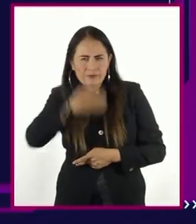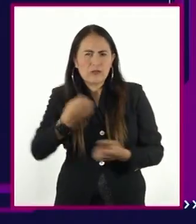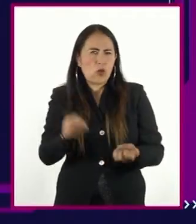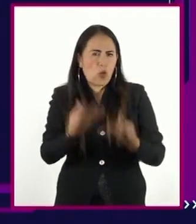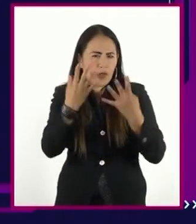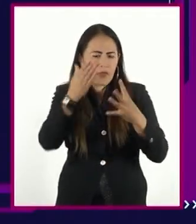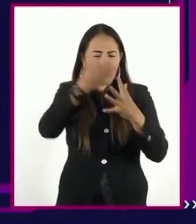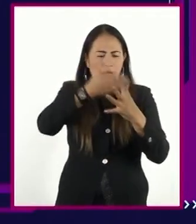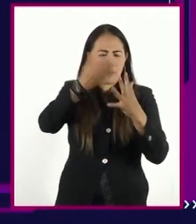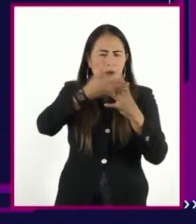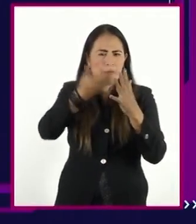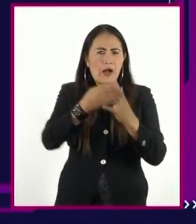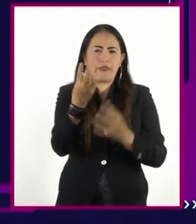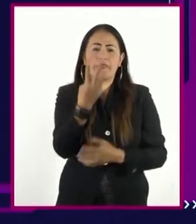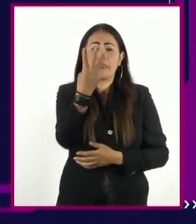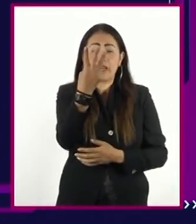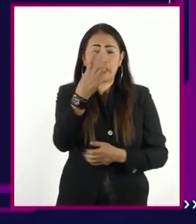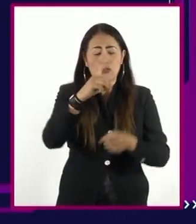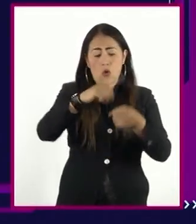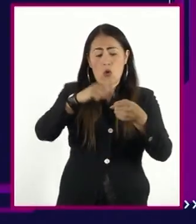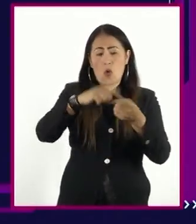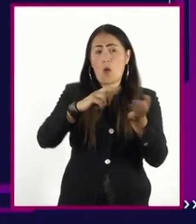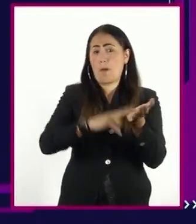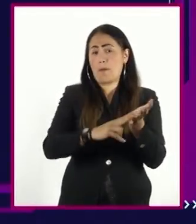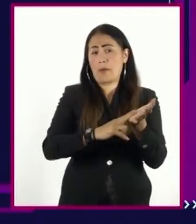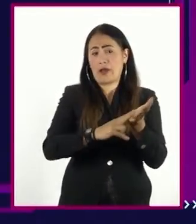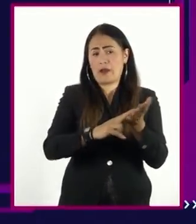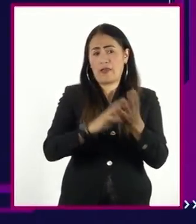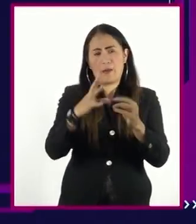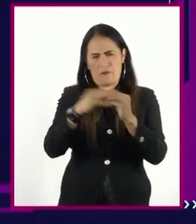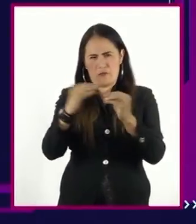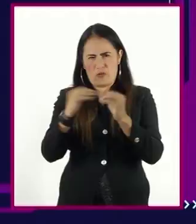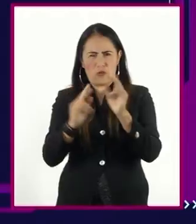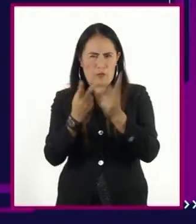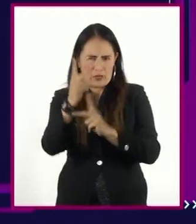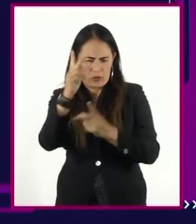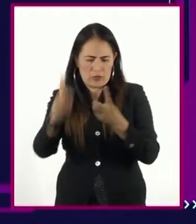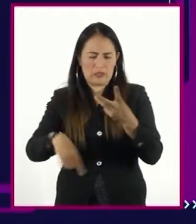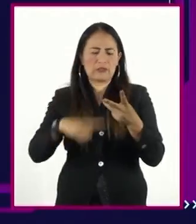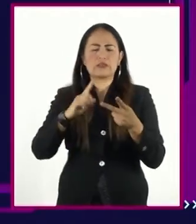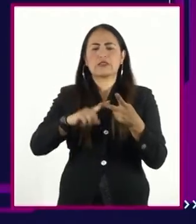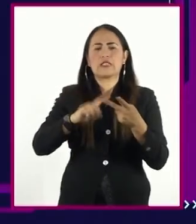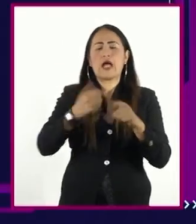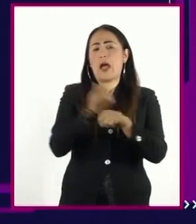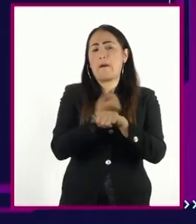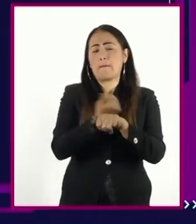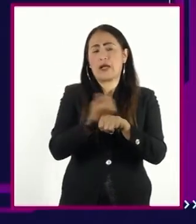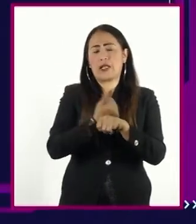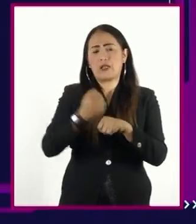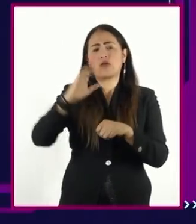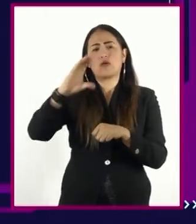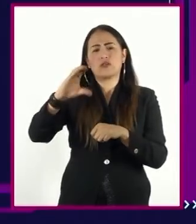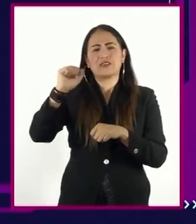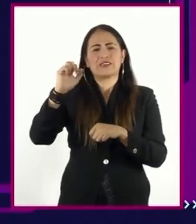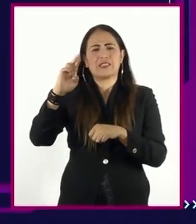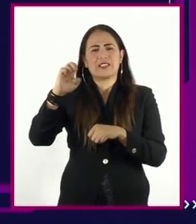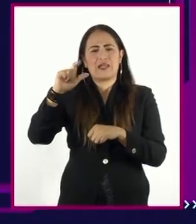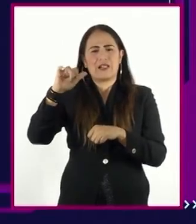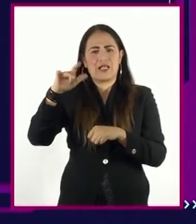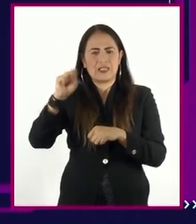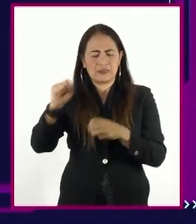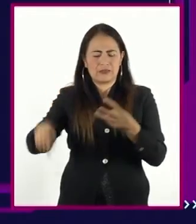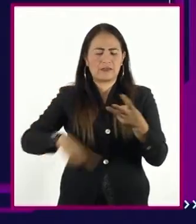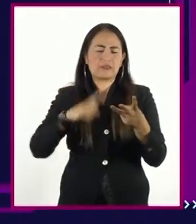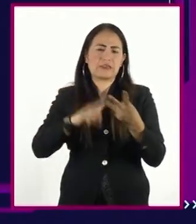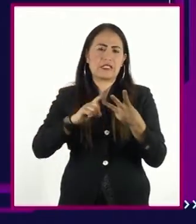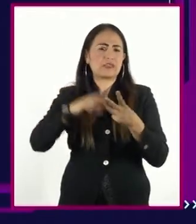sectores. El color verde que corresponde a verduras y frutas, el amarillo que corresponde a cereales y el naranja que